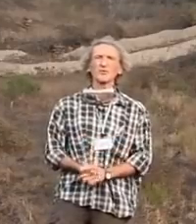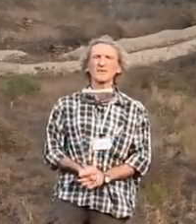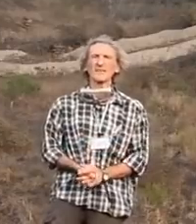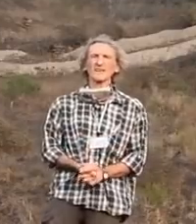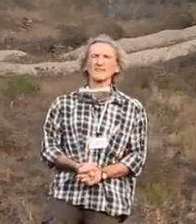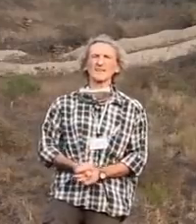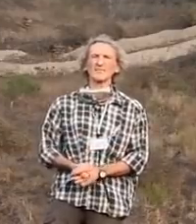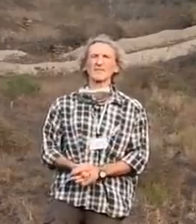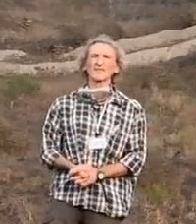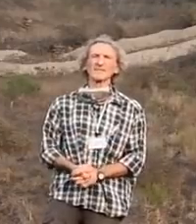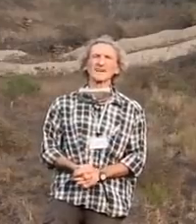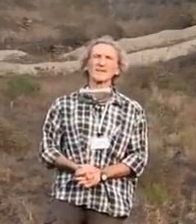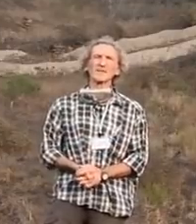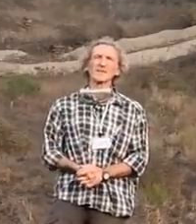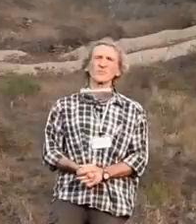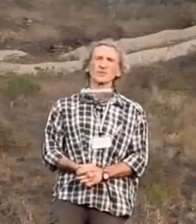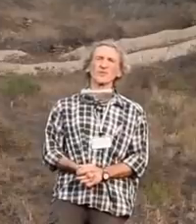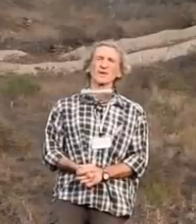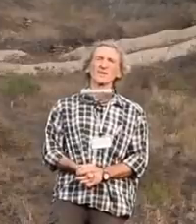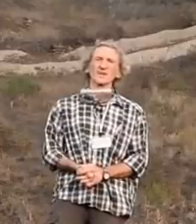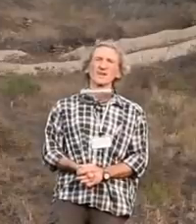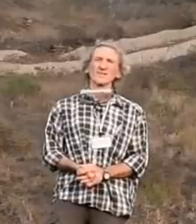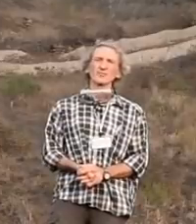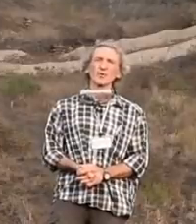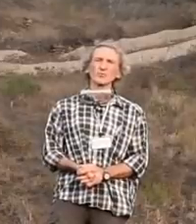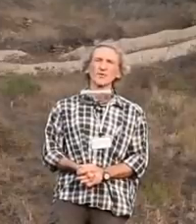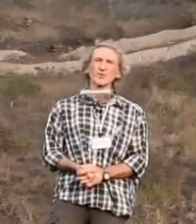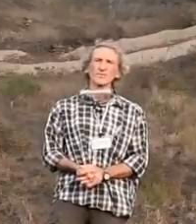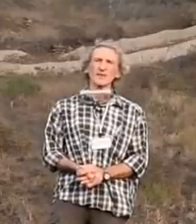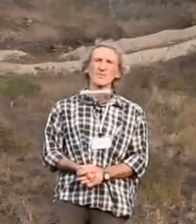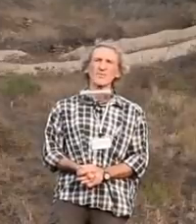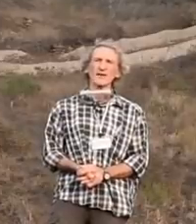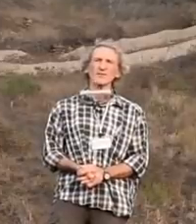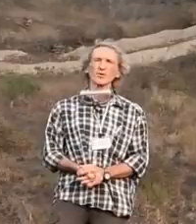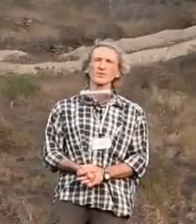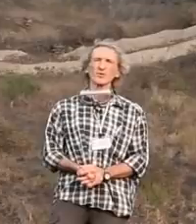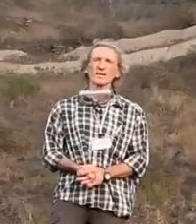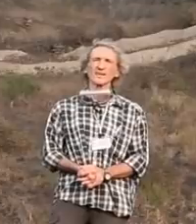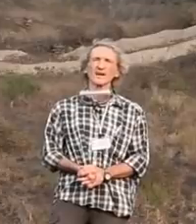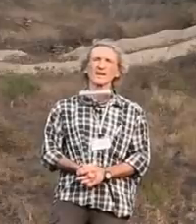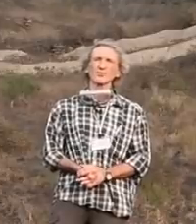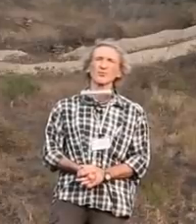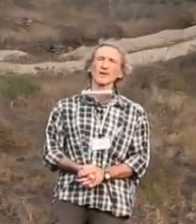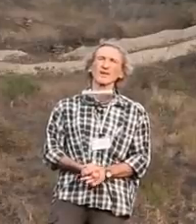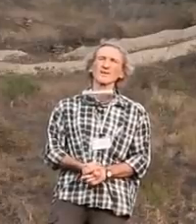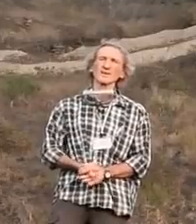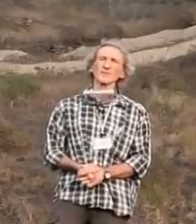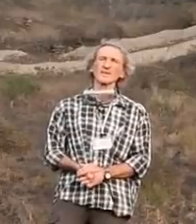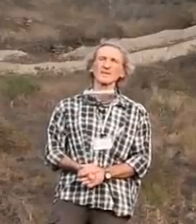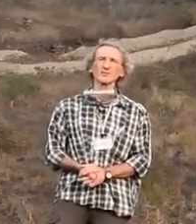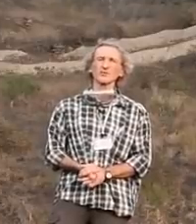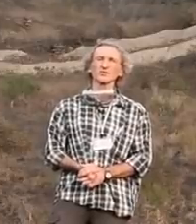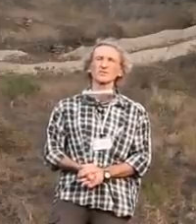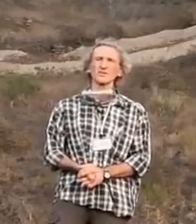las 5 y media de la tarde. Detrás de mí pueden ver el centro eruptivo de la primera erupción histórica de Canarias, ocurrida